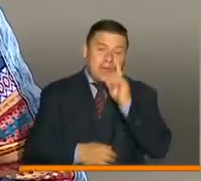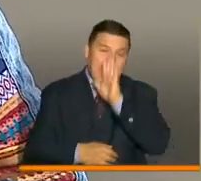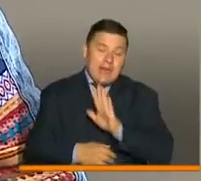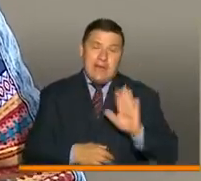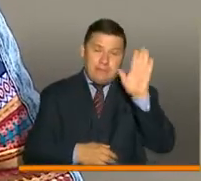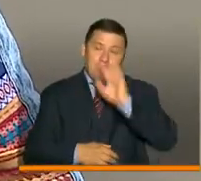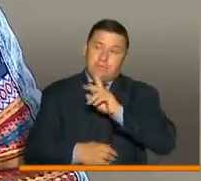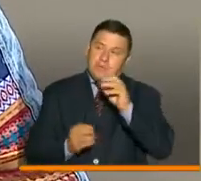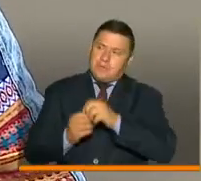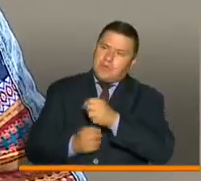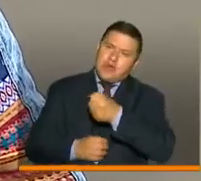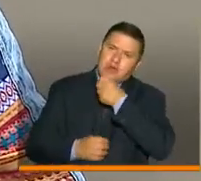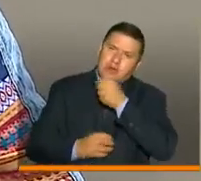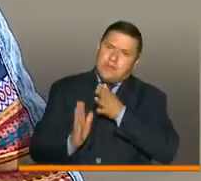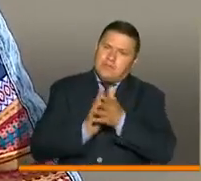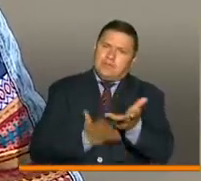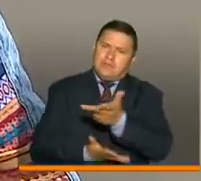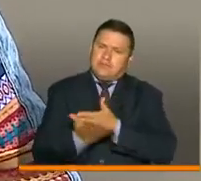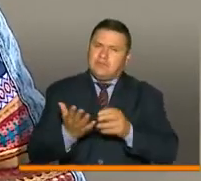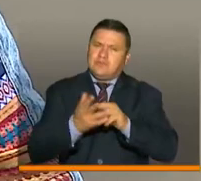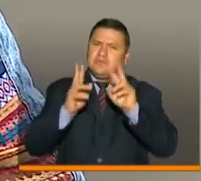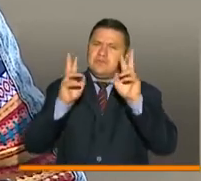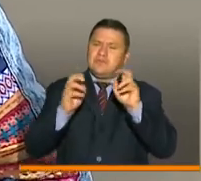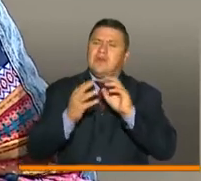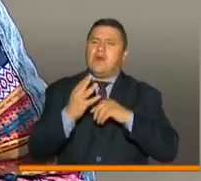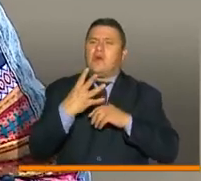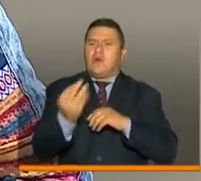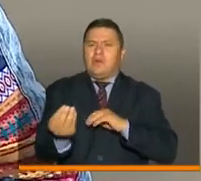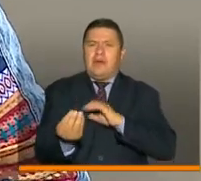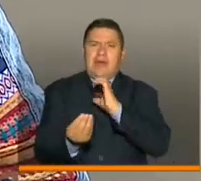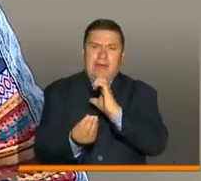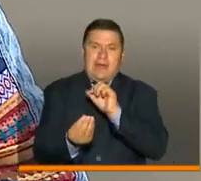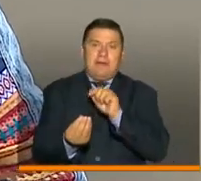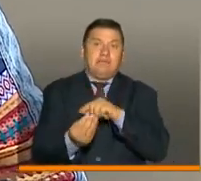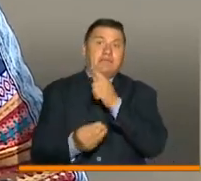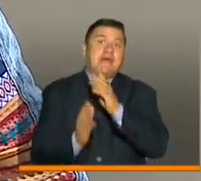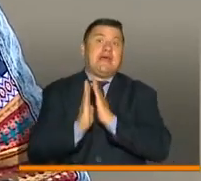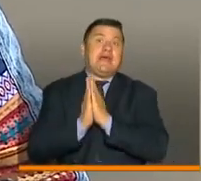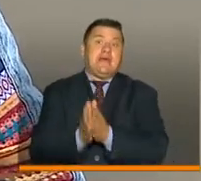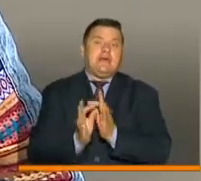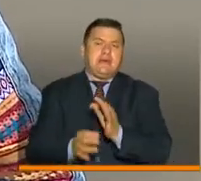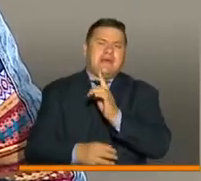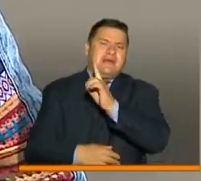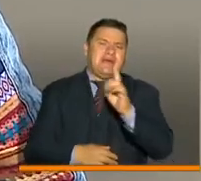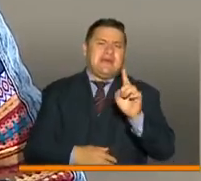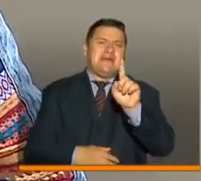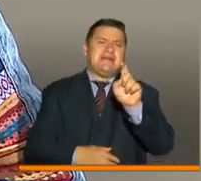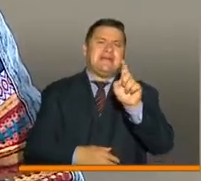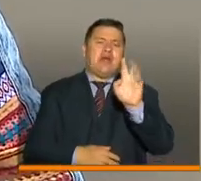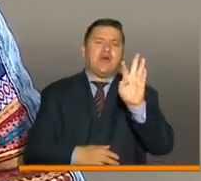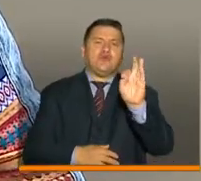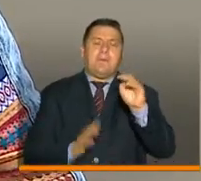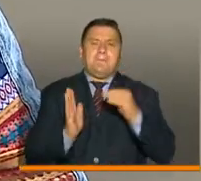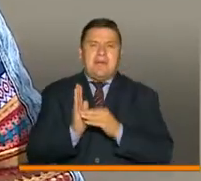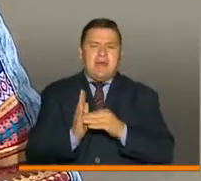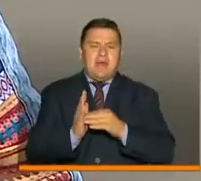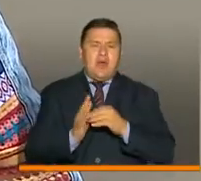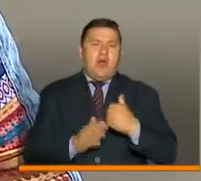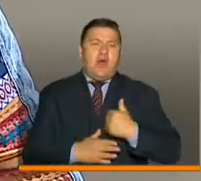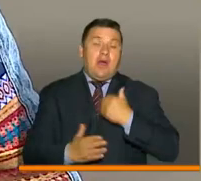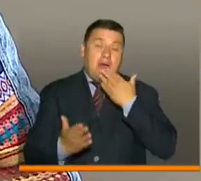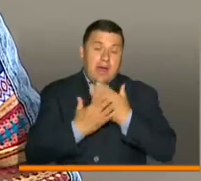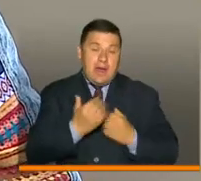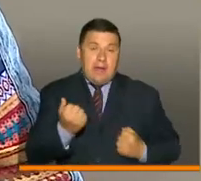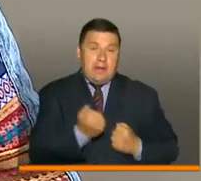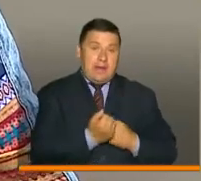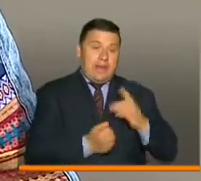noticia que usted compartía con los colombianos tiene que ver con Generación E. Llegaremos a diciembre a 168 mil jóvenes. Este proyecto, gracias al